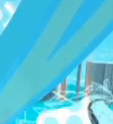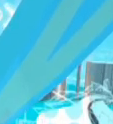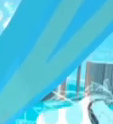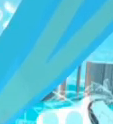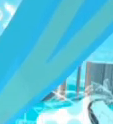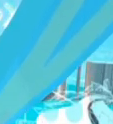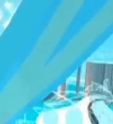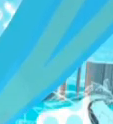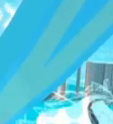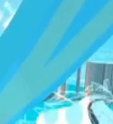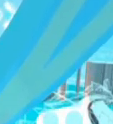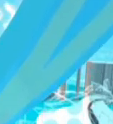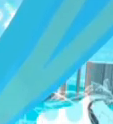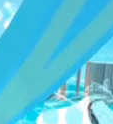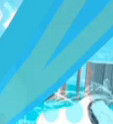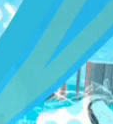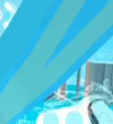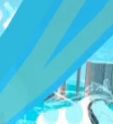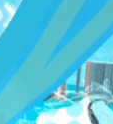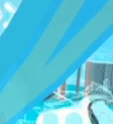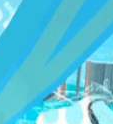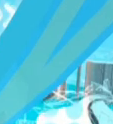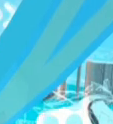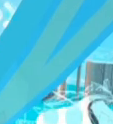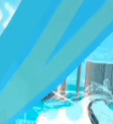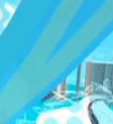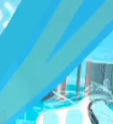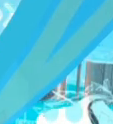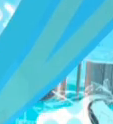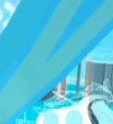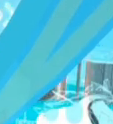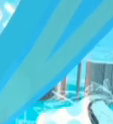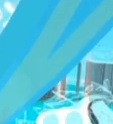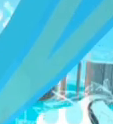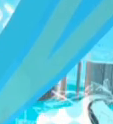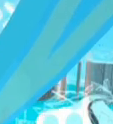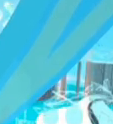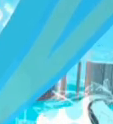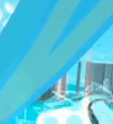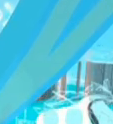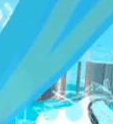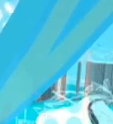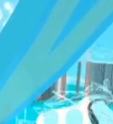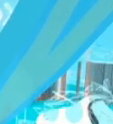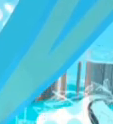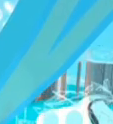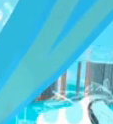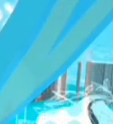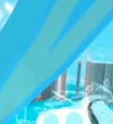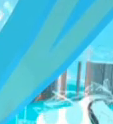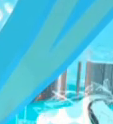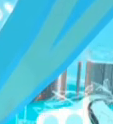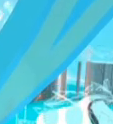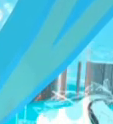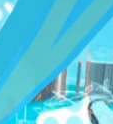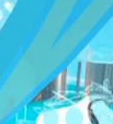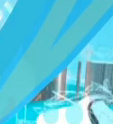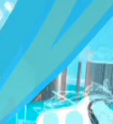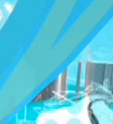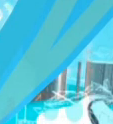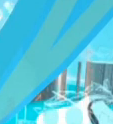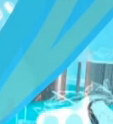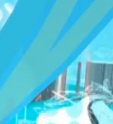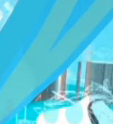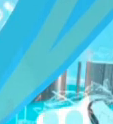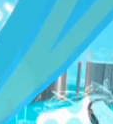tipo de vínculo de amistad o de relación política. Me parece a mí que la fiscal